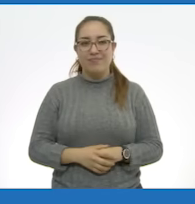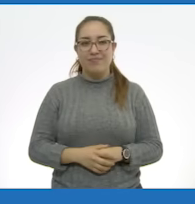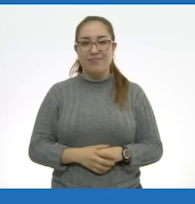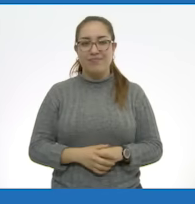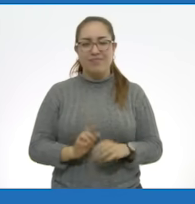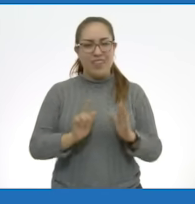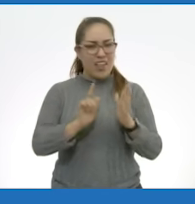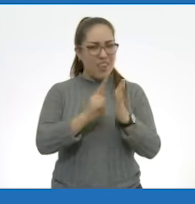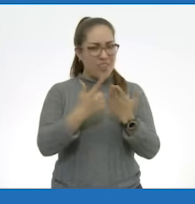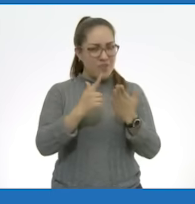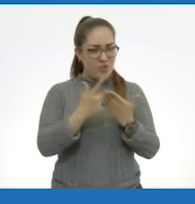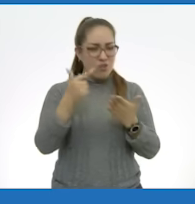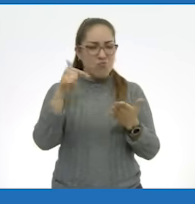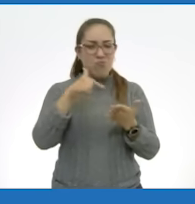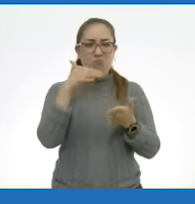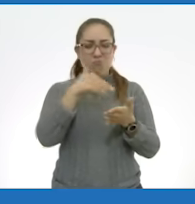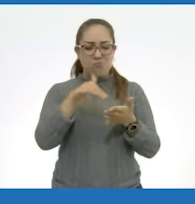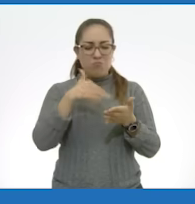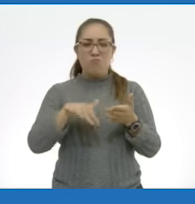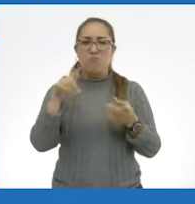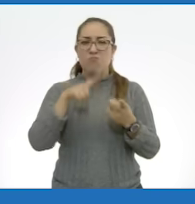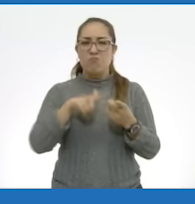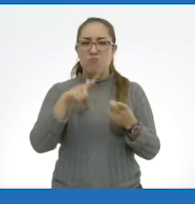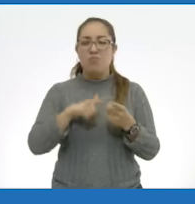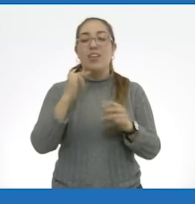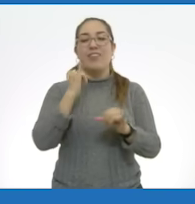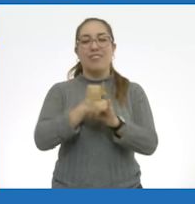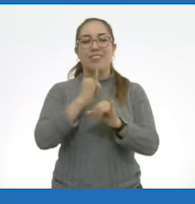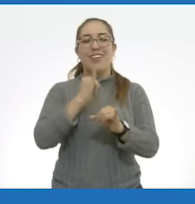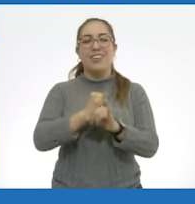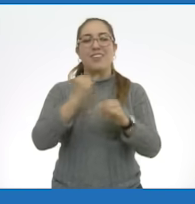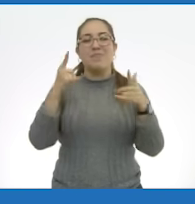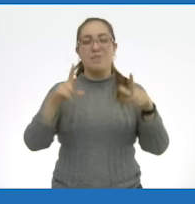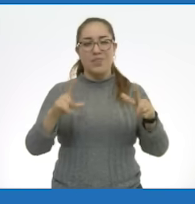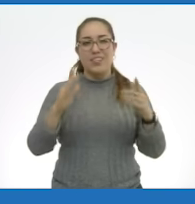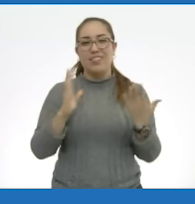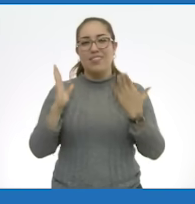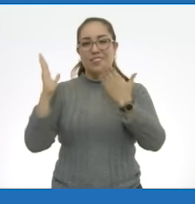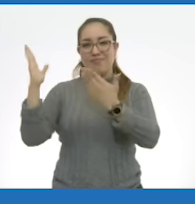También puedes encontrar los libros de texto en la página